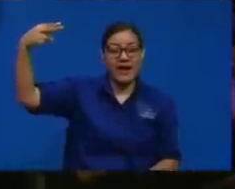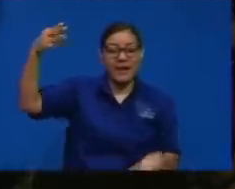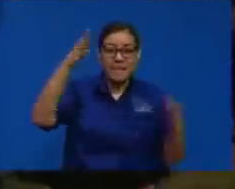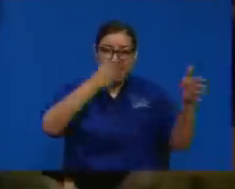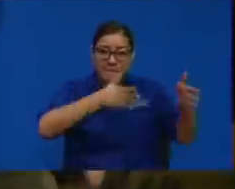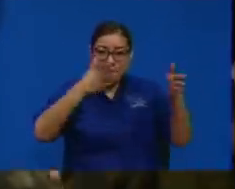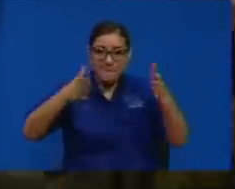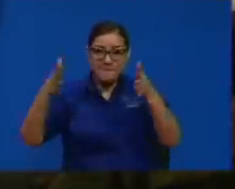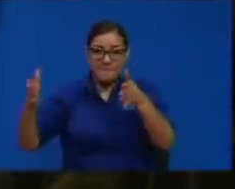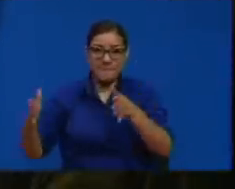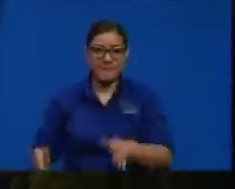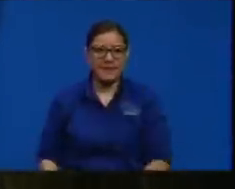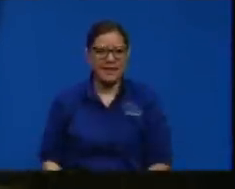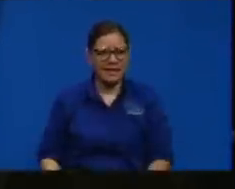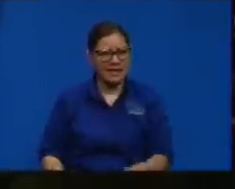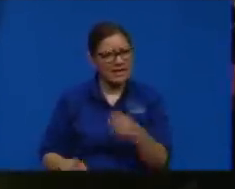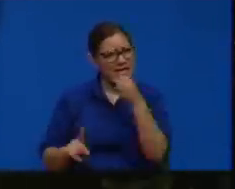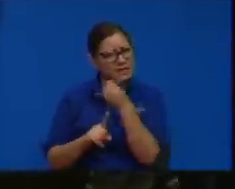estaré. Dígale,